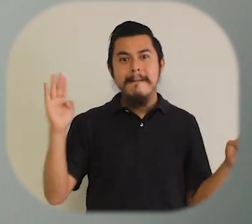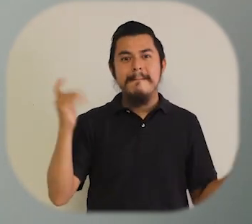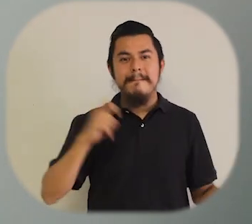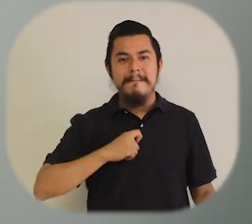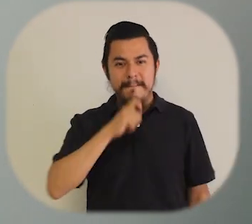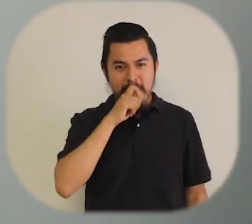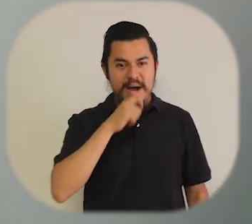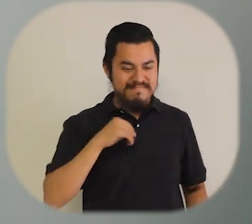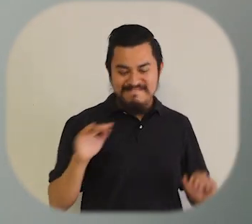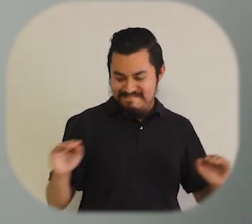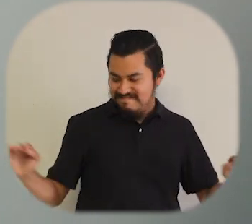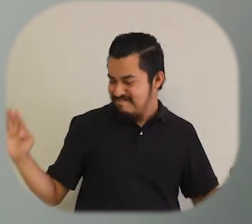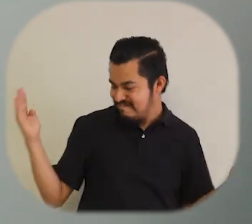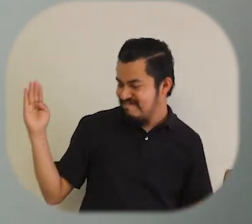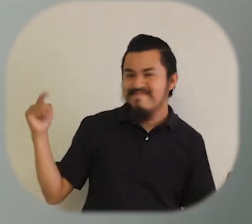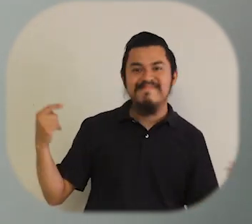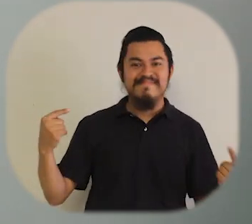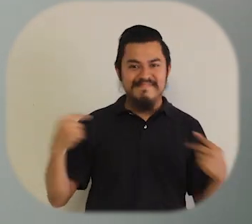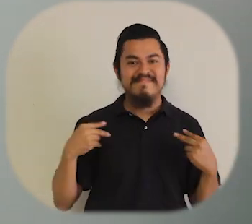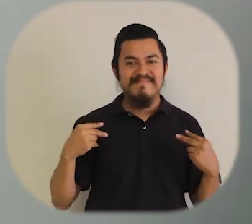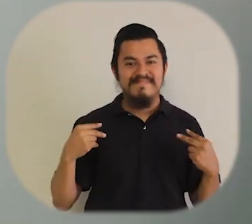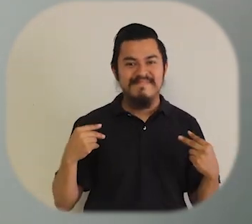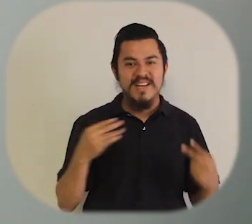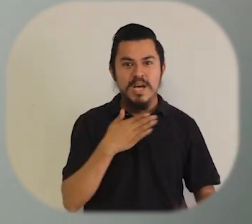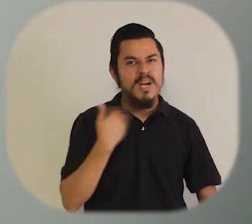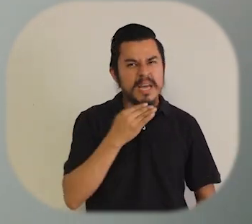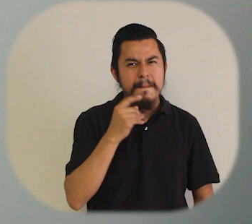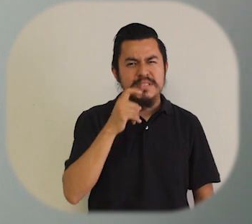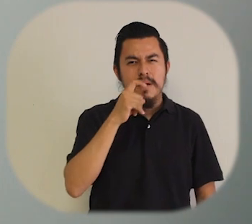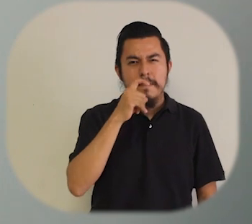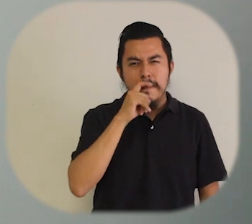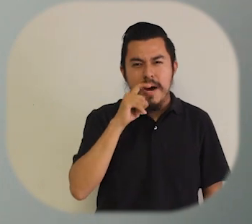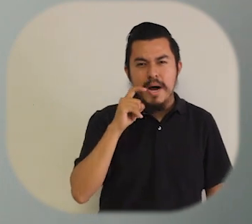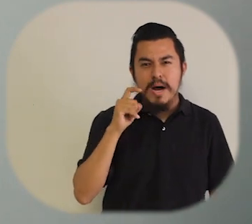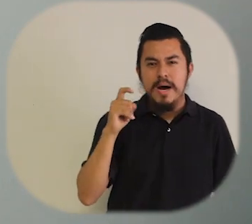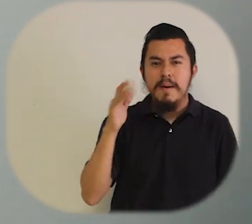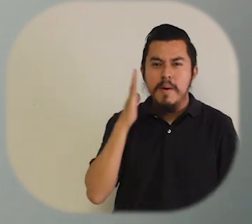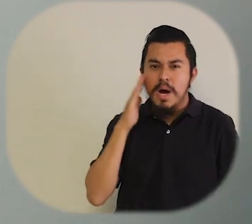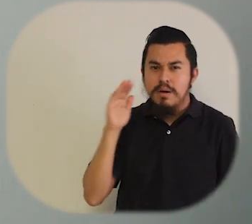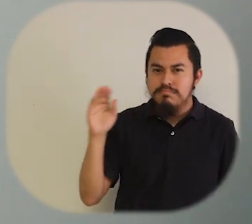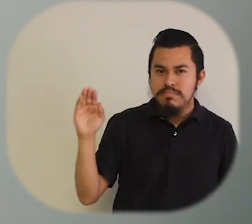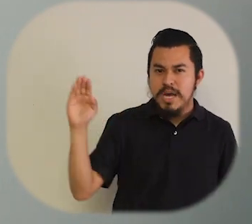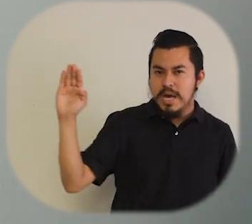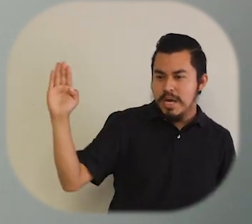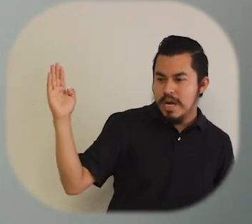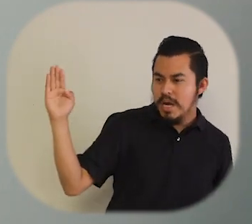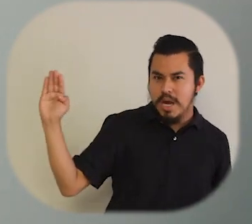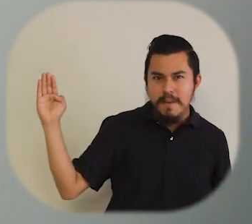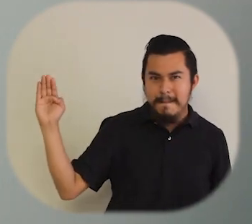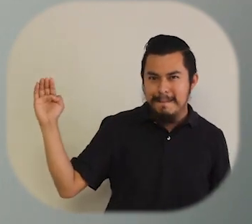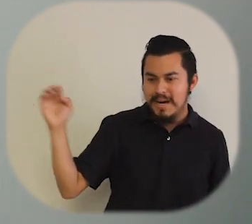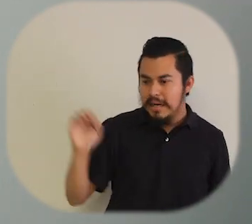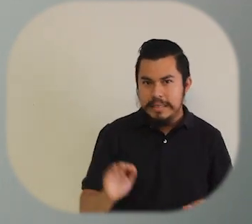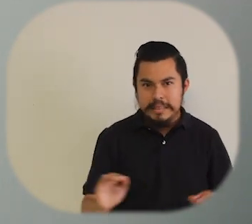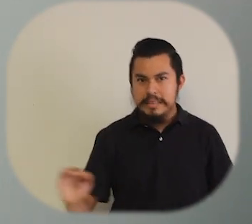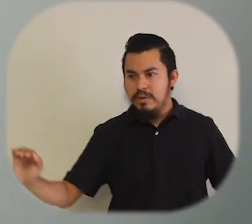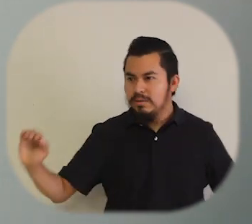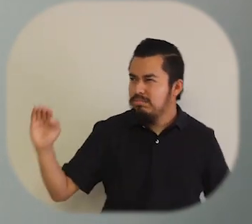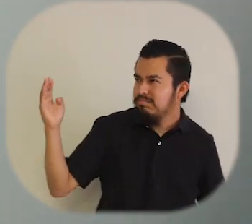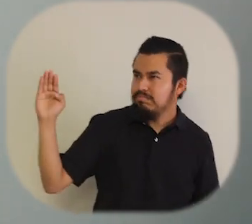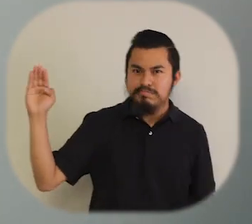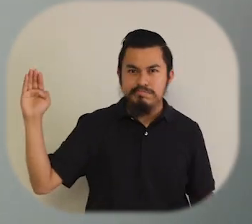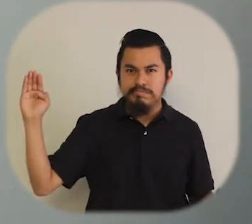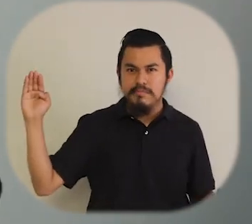que los hijos se asemejen al Padre, el hecho de que los hijos realmente muestren cómo es el Padre, es algo